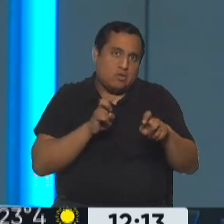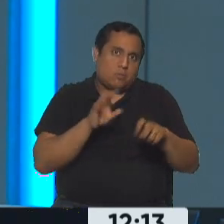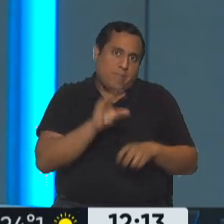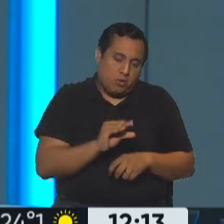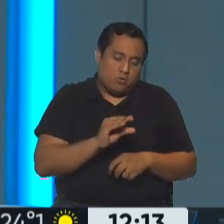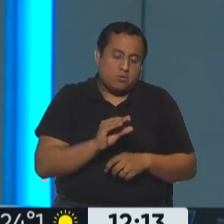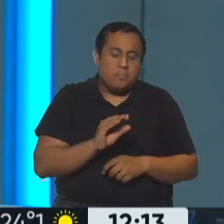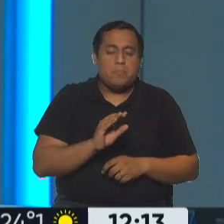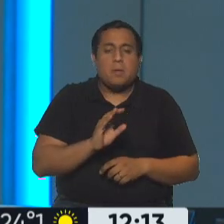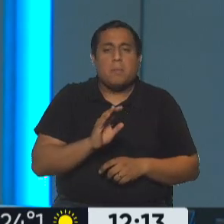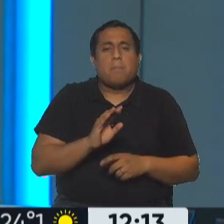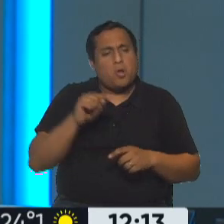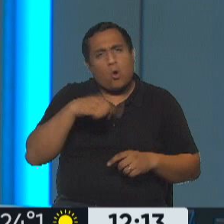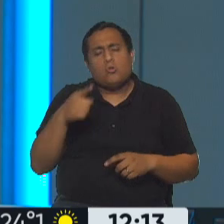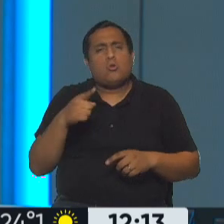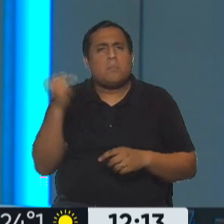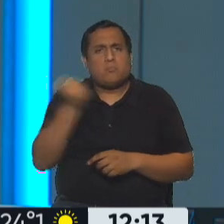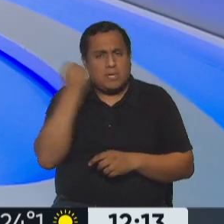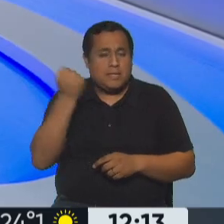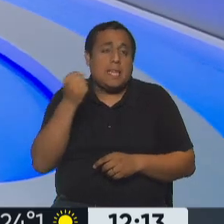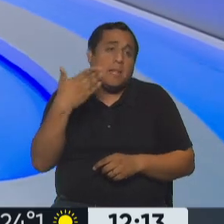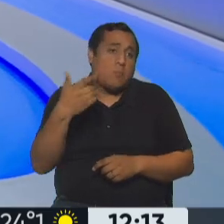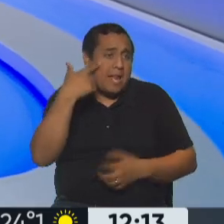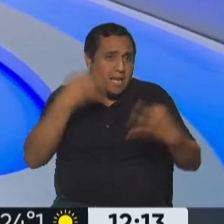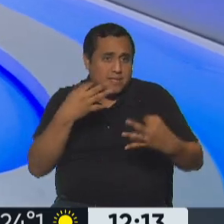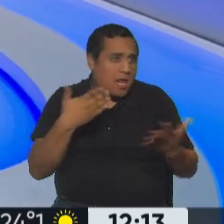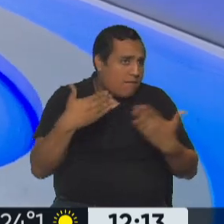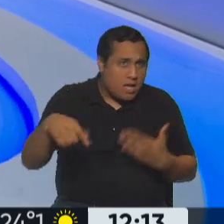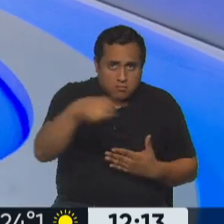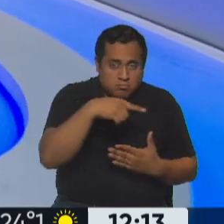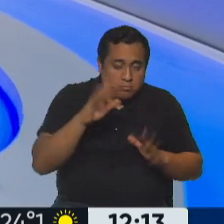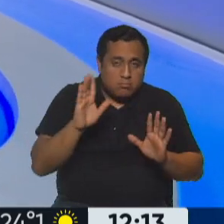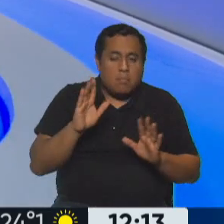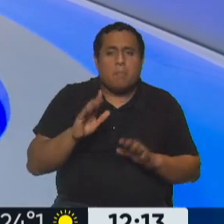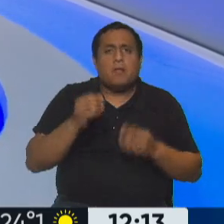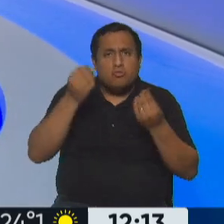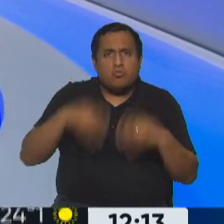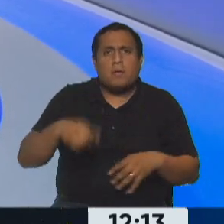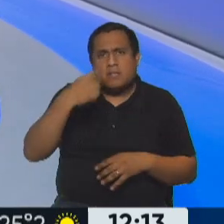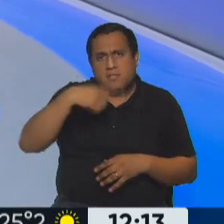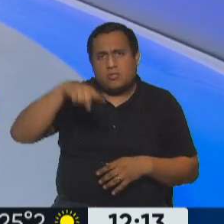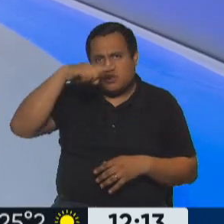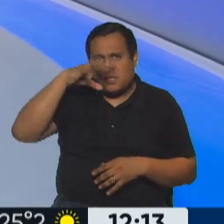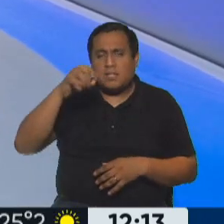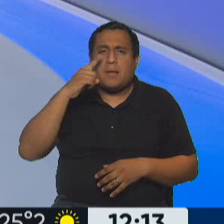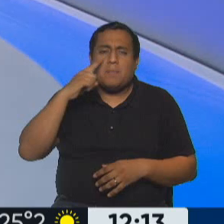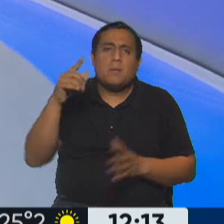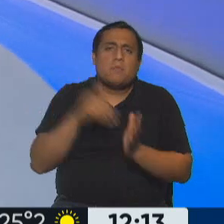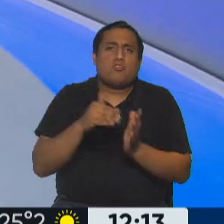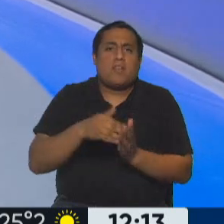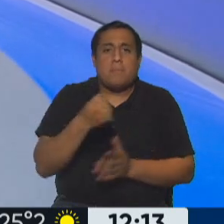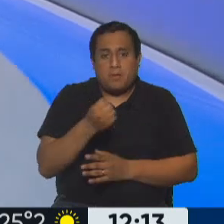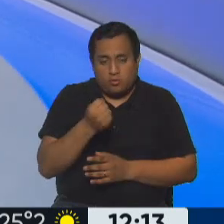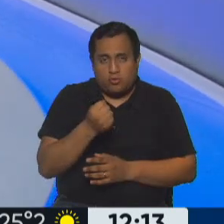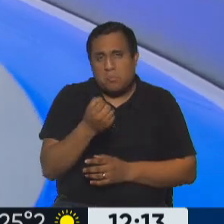resultado importante, que ahora lo vamos, si les parece, analizar cuál va a ser el destino, es que quedaron 170.000 millones de pesos, en este caso